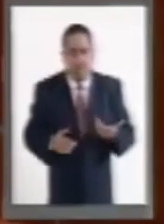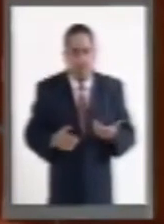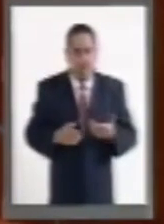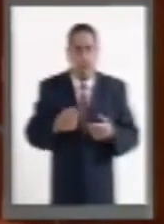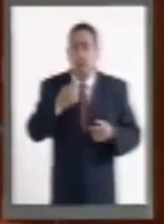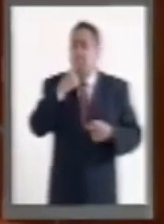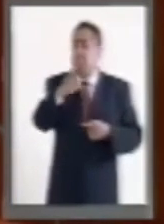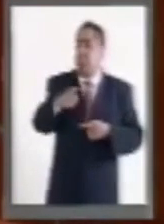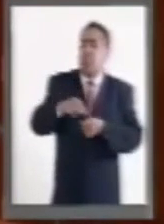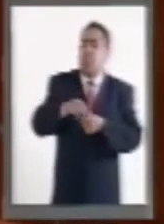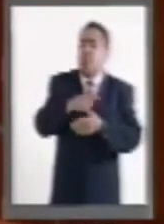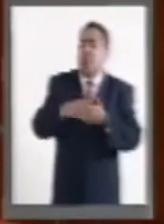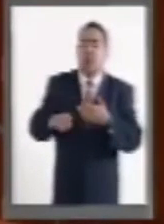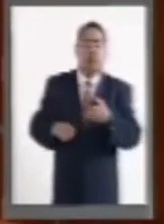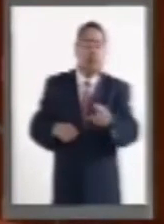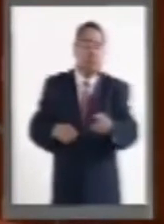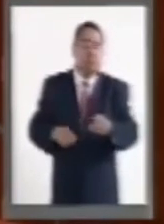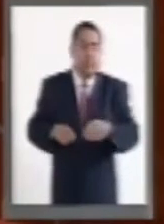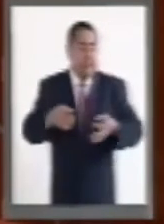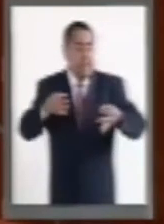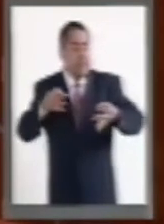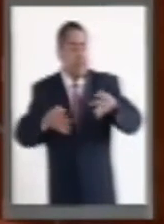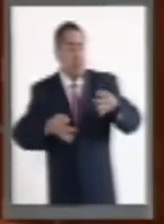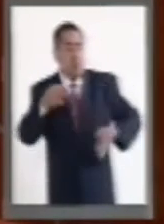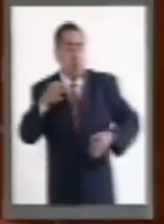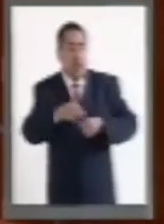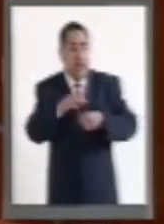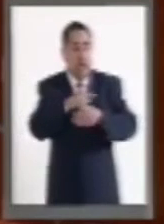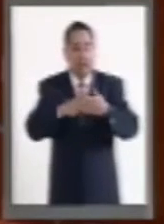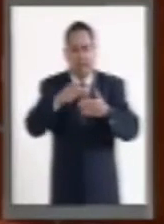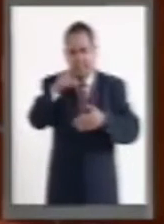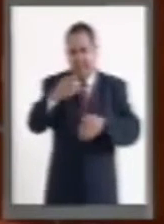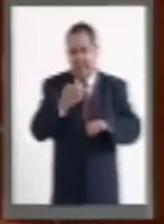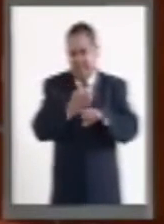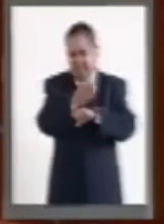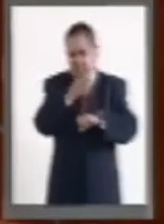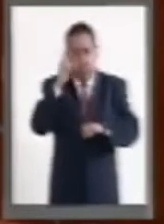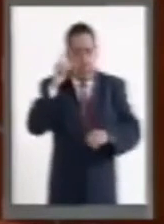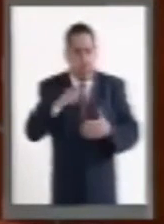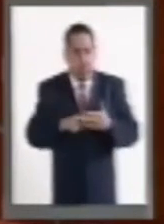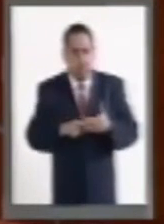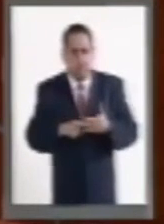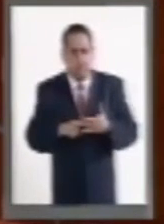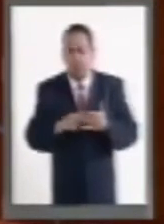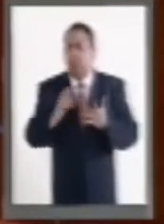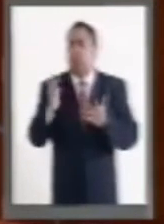elección en el Tribunal Electoral Estatal y lograron